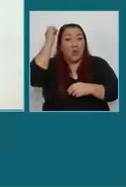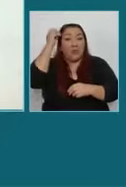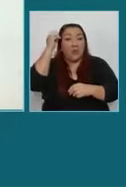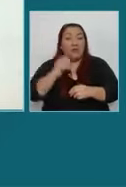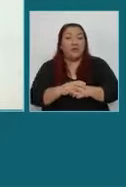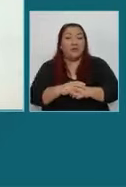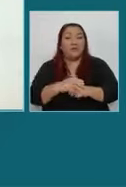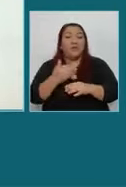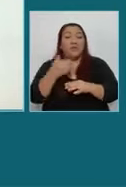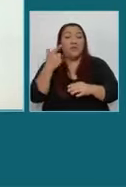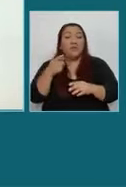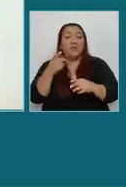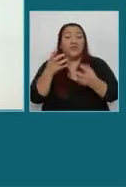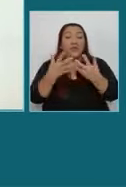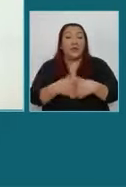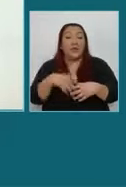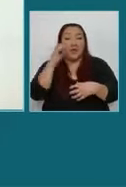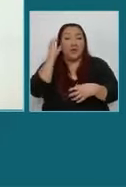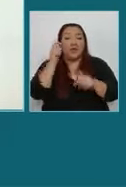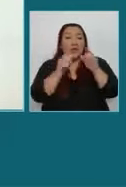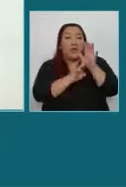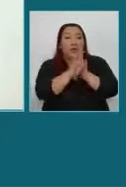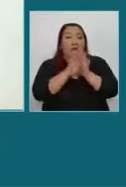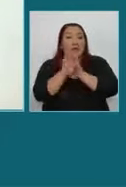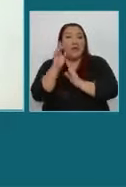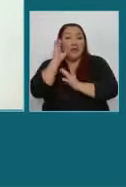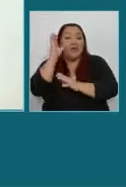Globant es una empresa creada por emprendedores